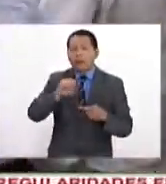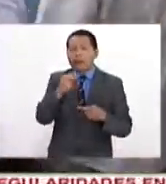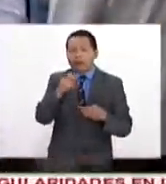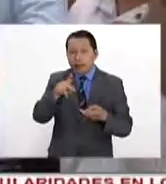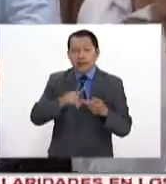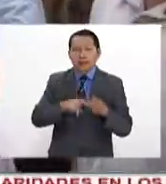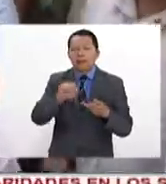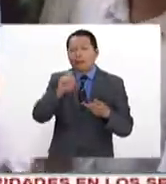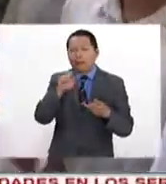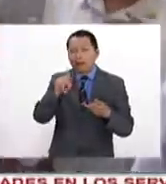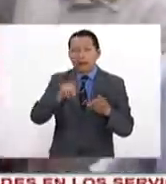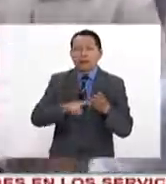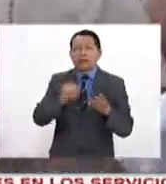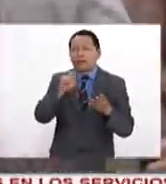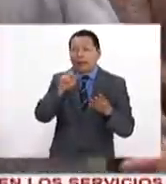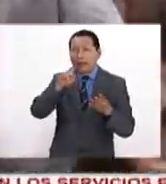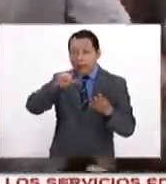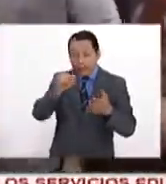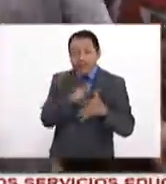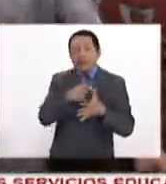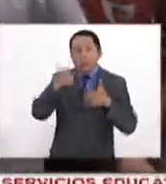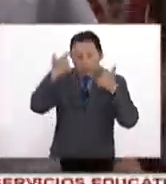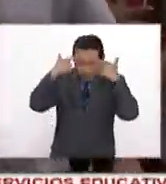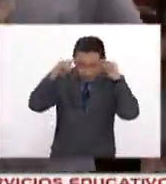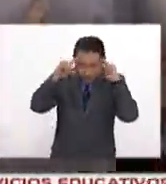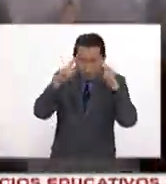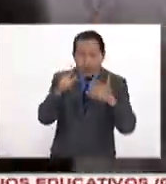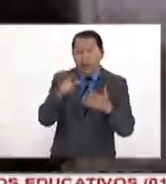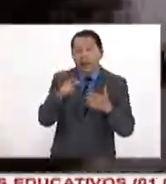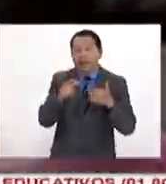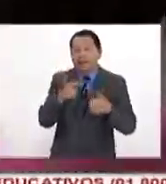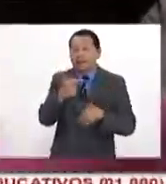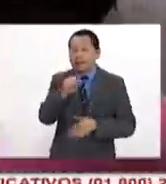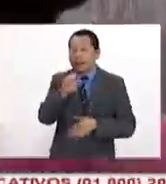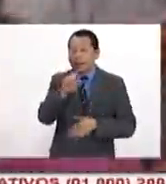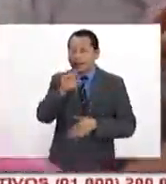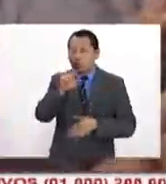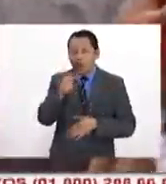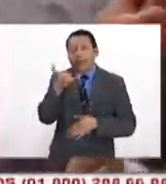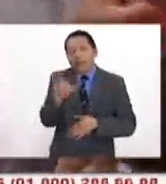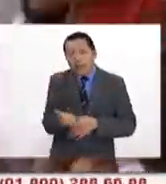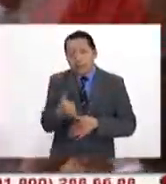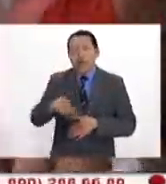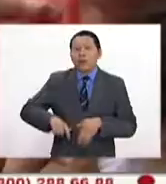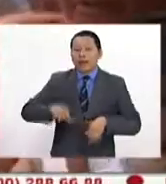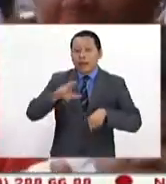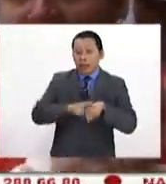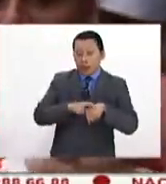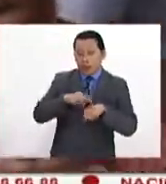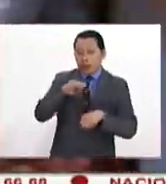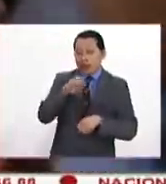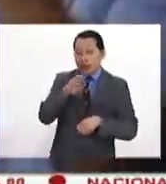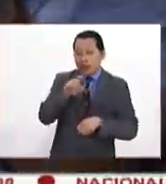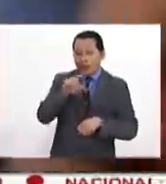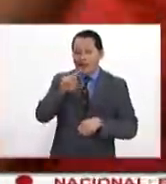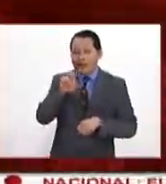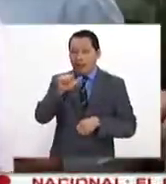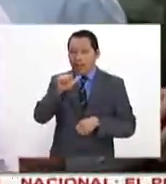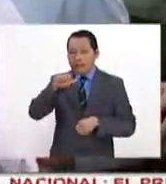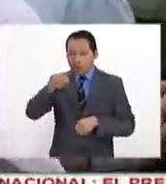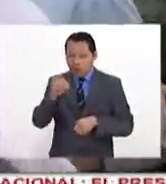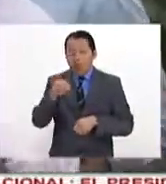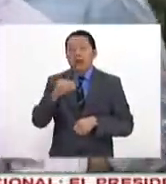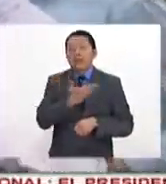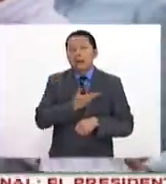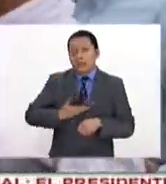Educación, Defensa Nacional, Marina y Cedesol, además del gobernador de la entidad, Manuel Velasco, el presidente recalcó lo que ya había